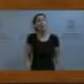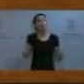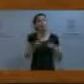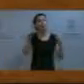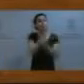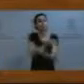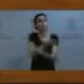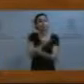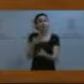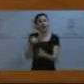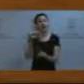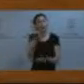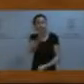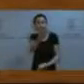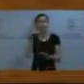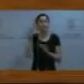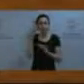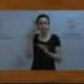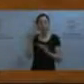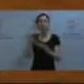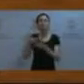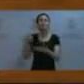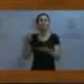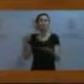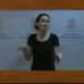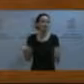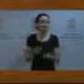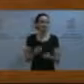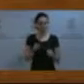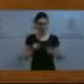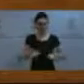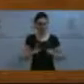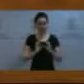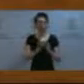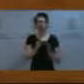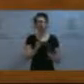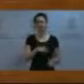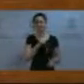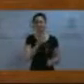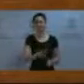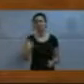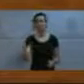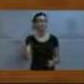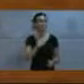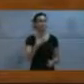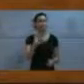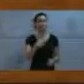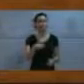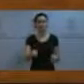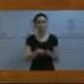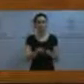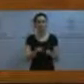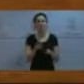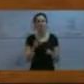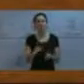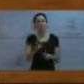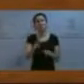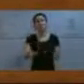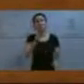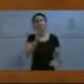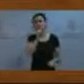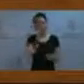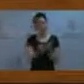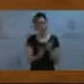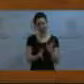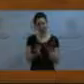años? En el Grupo Popular tenemos claro que no se puede permitir que sigan ustedes saqueando a las personas mayores.